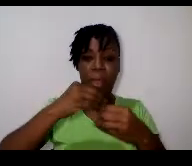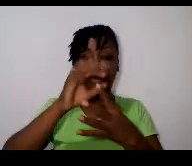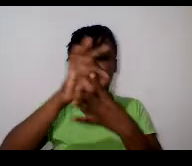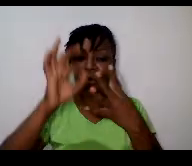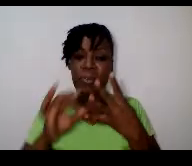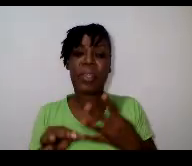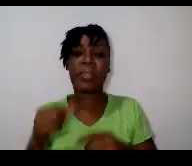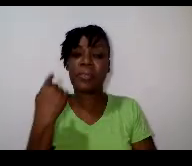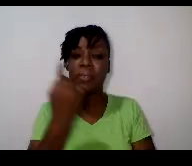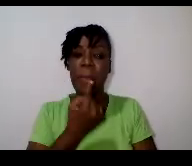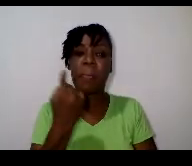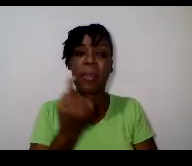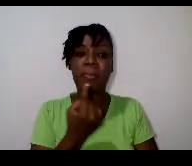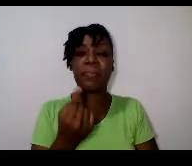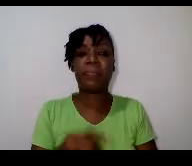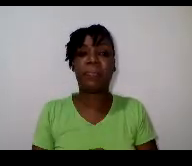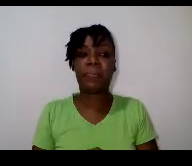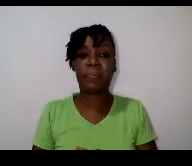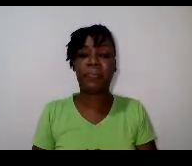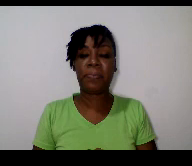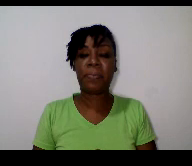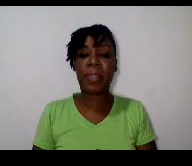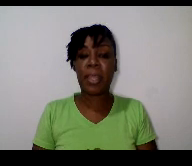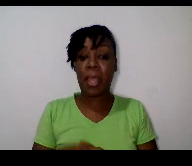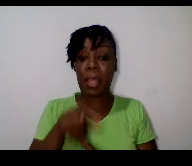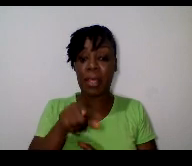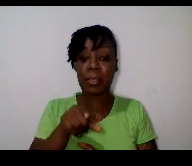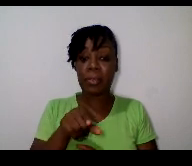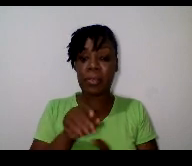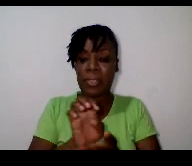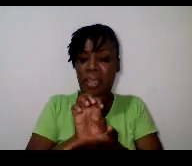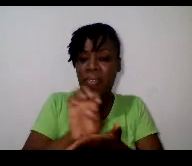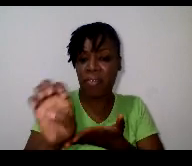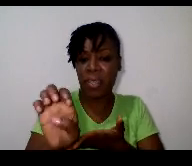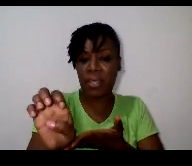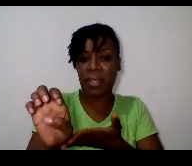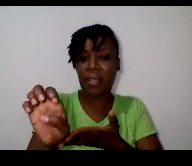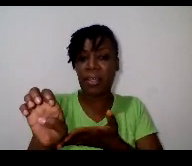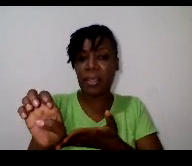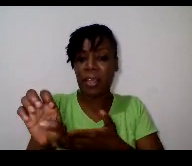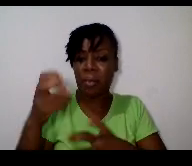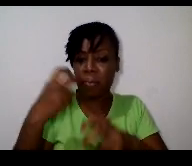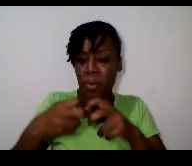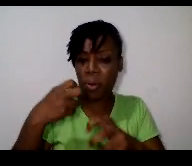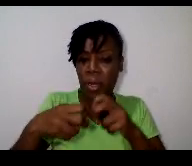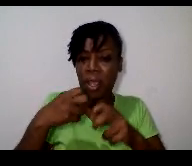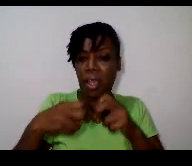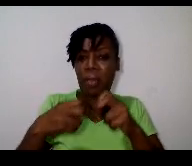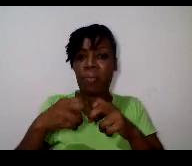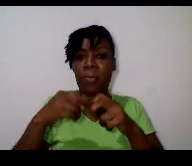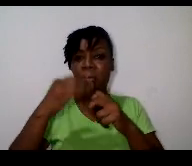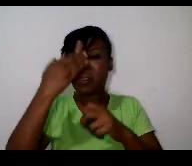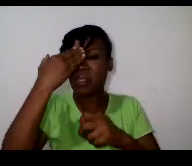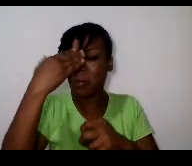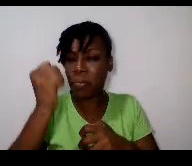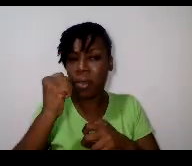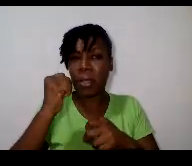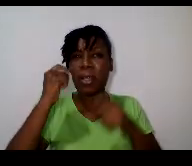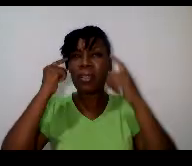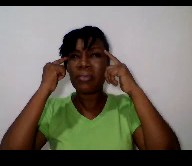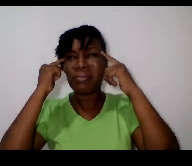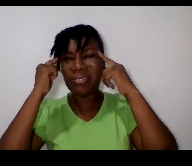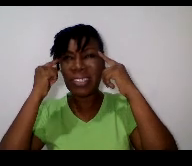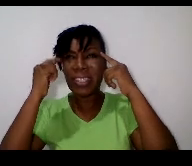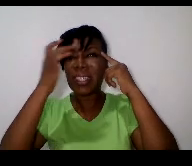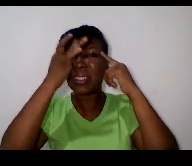Entonces, las frutas para prevenir deterioro intelectual también, para prevenir esos problemas de memoria que se nos empiezan a presentar en